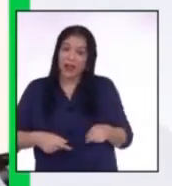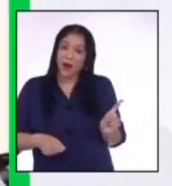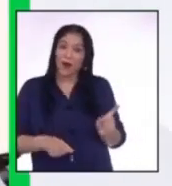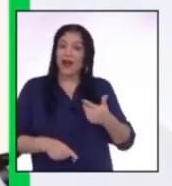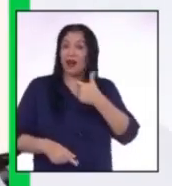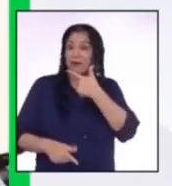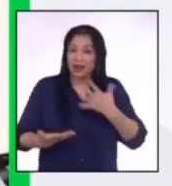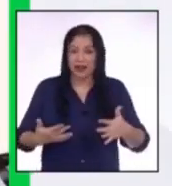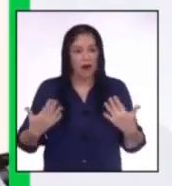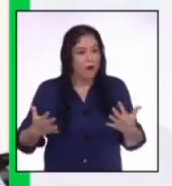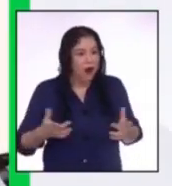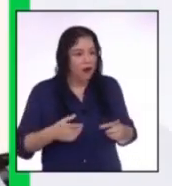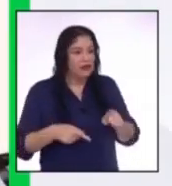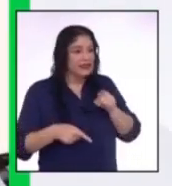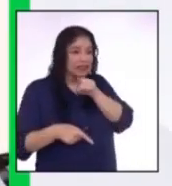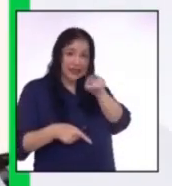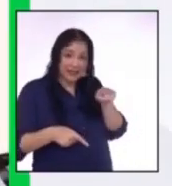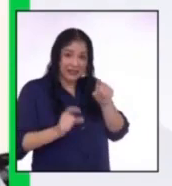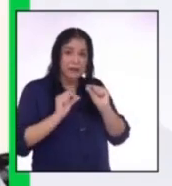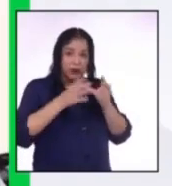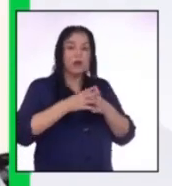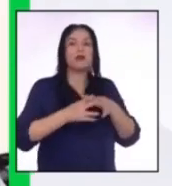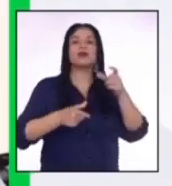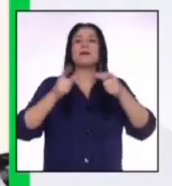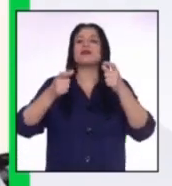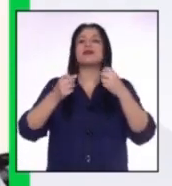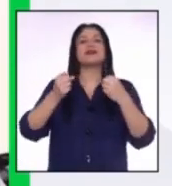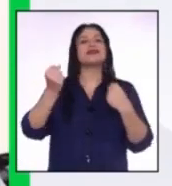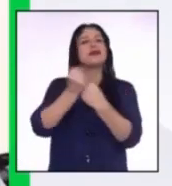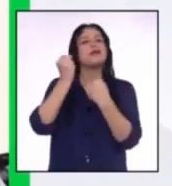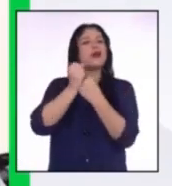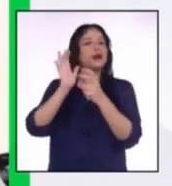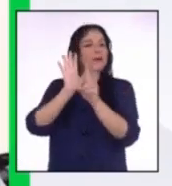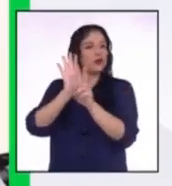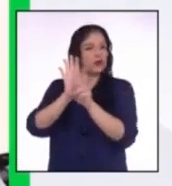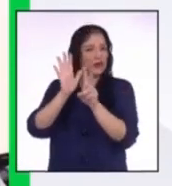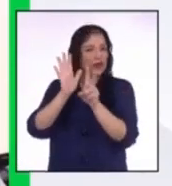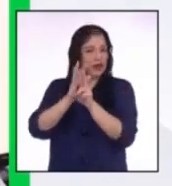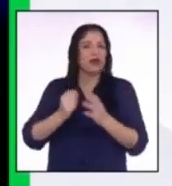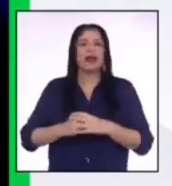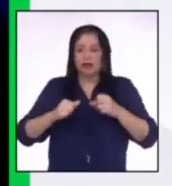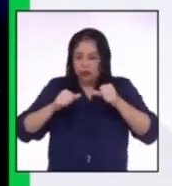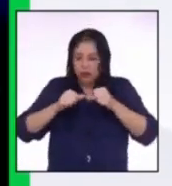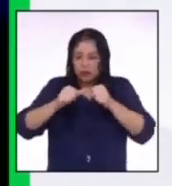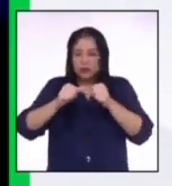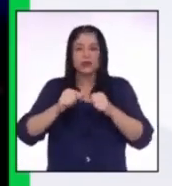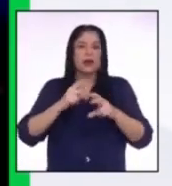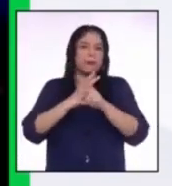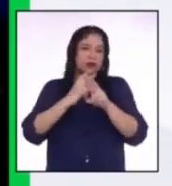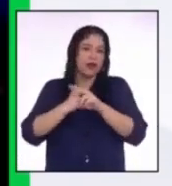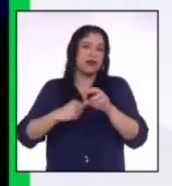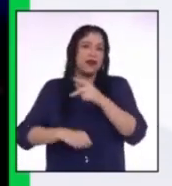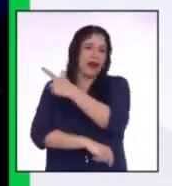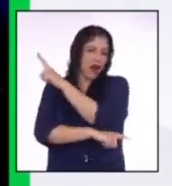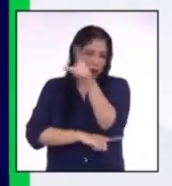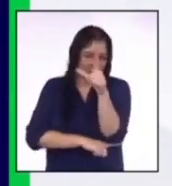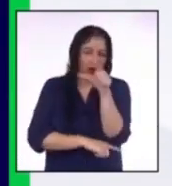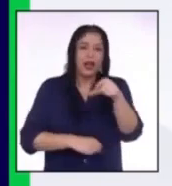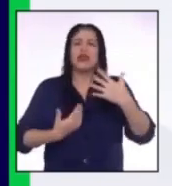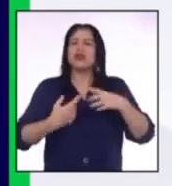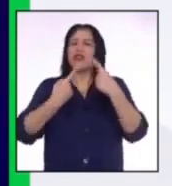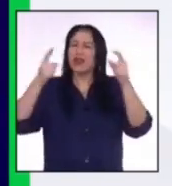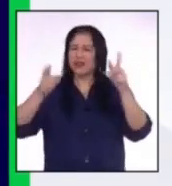bosques ellos son los colaboradores de conservamos por naturaleza de loreto son un grupo de jóvenes que son biólogos ingenieros forestales